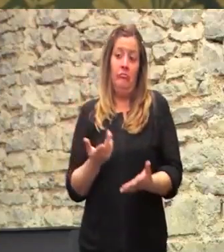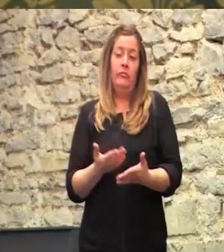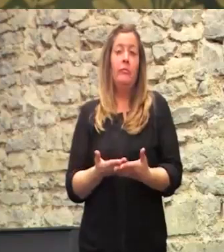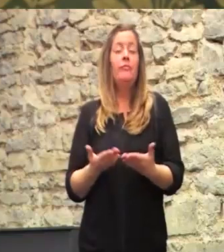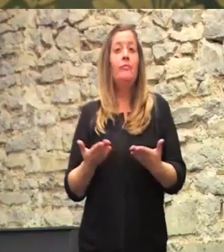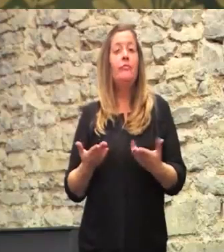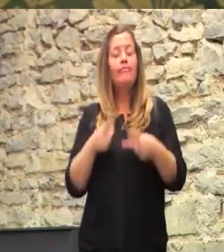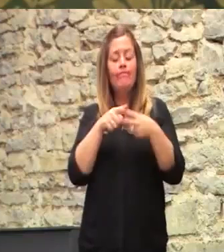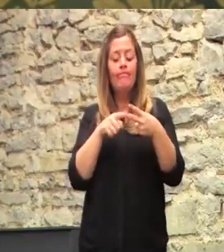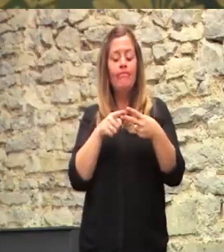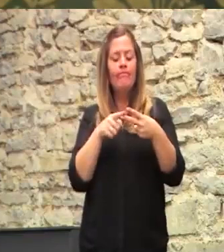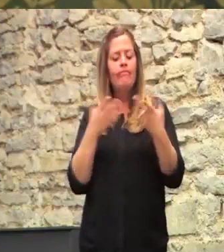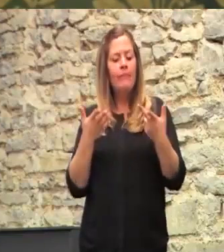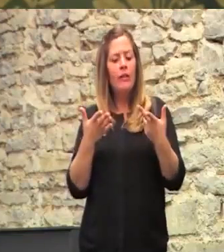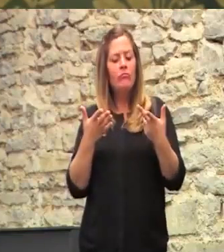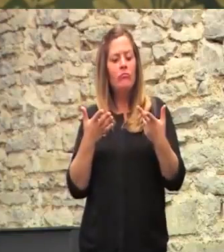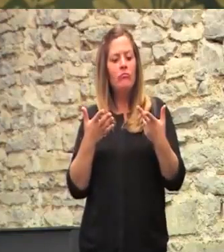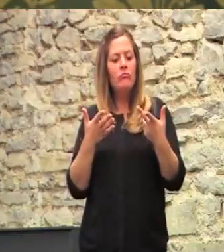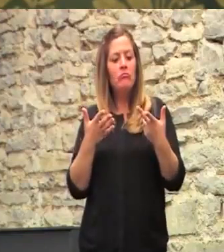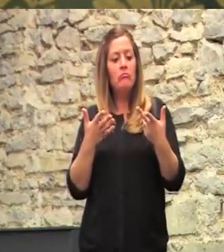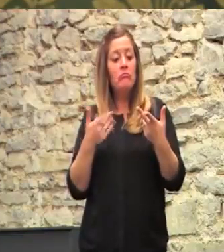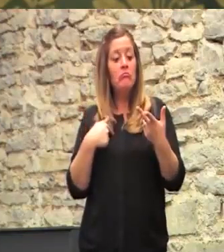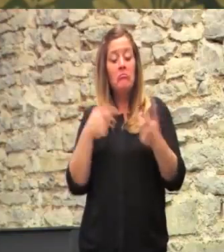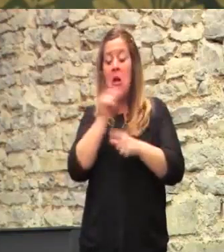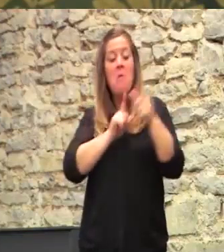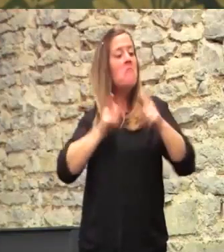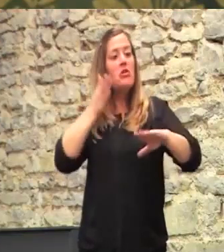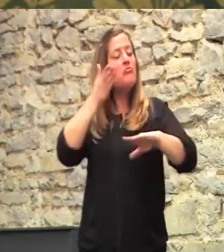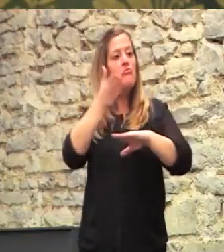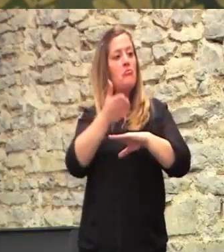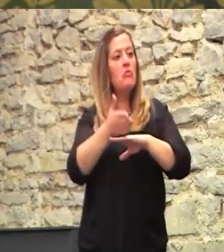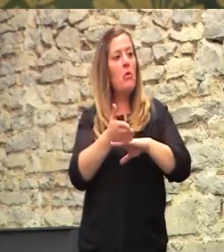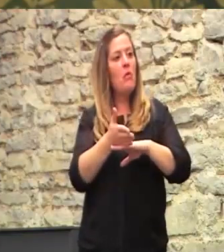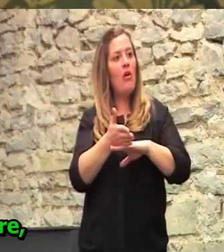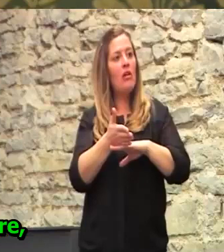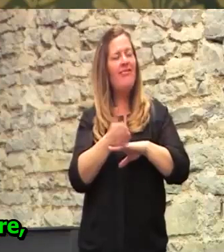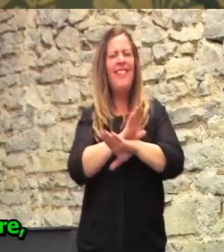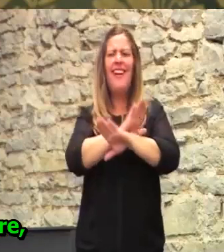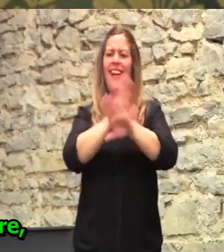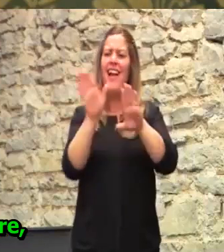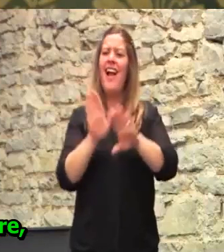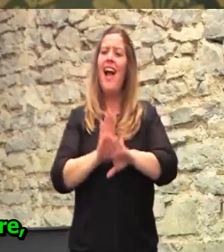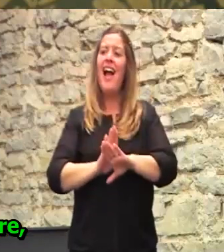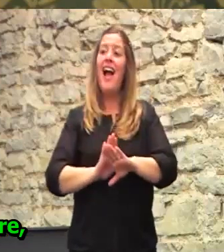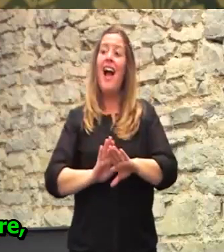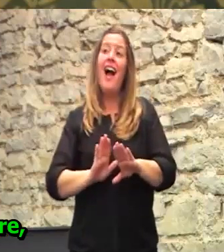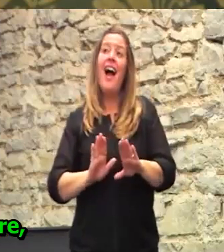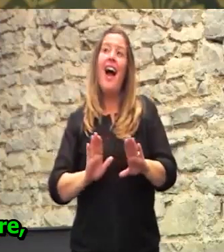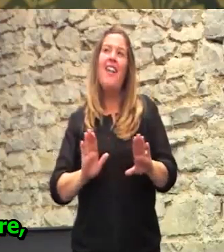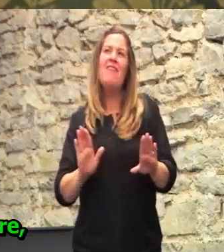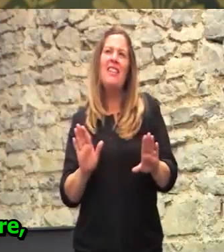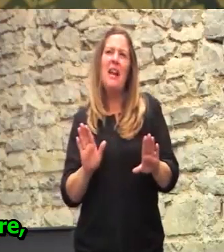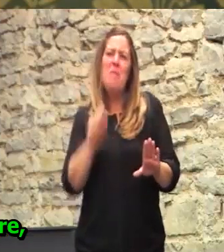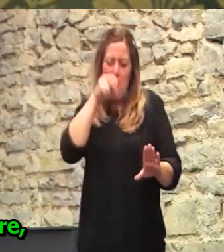pero si no voy realmente me va a salir mucho más oneroso porque con la cara que voy a tener